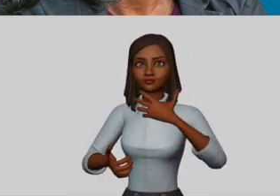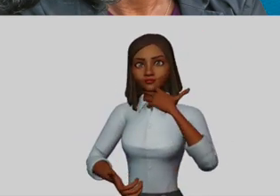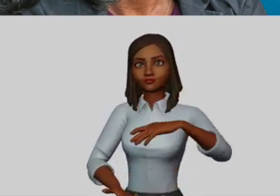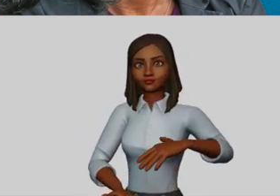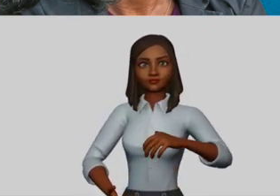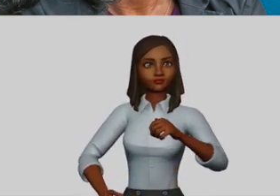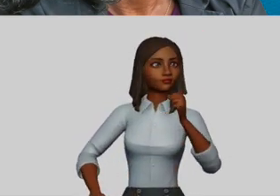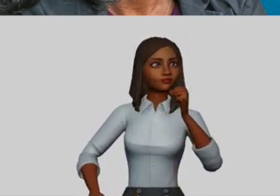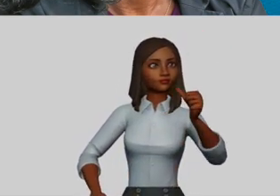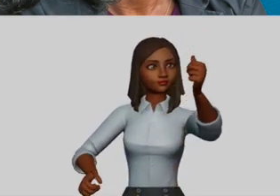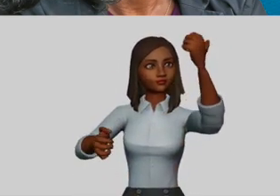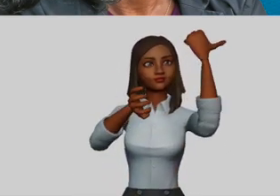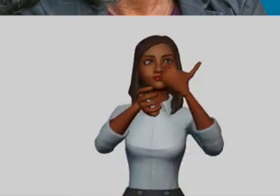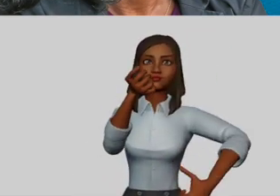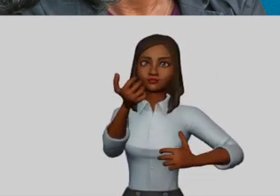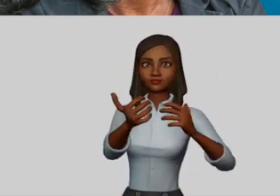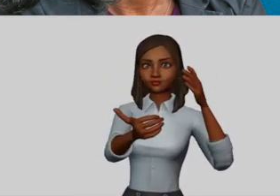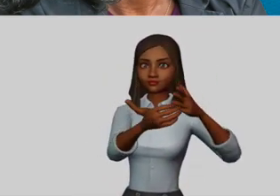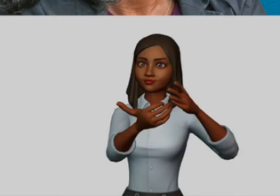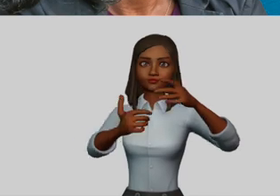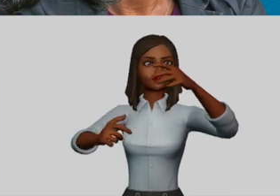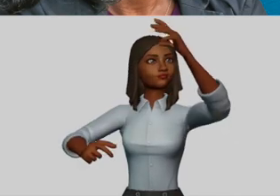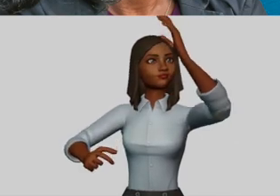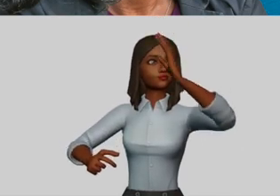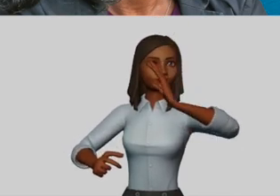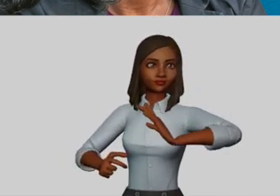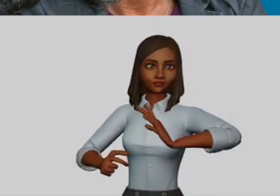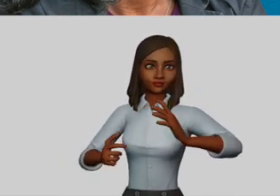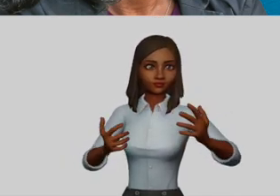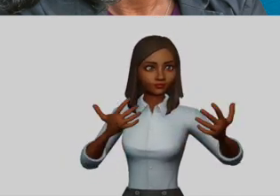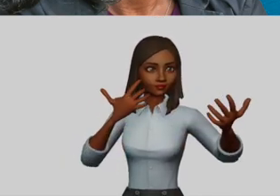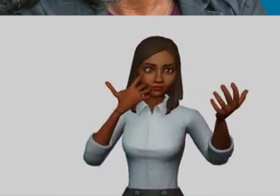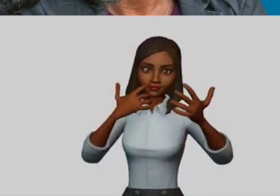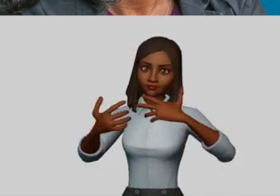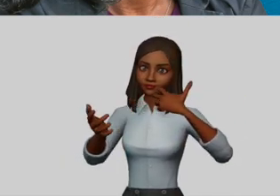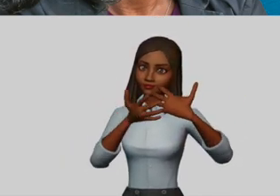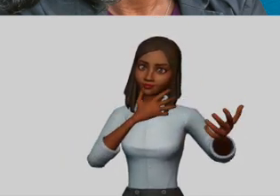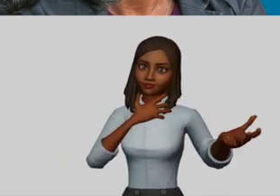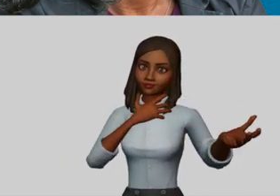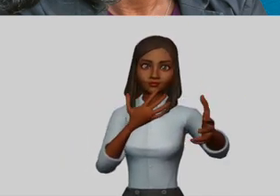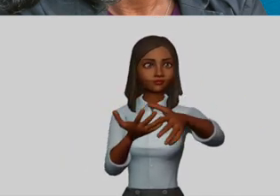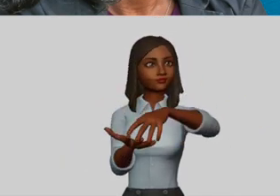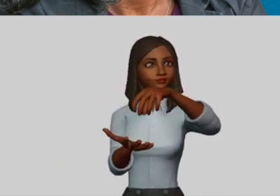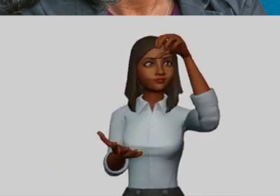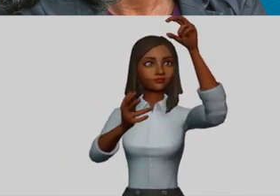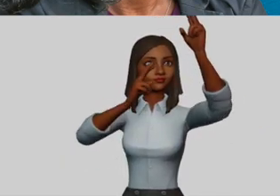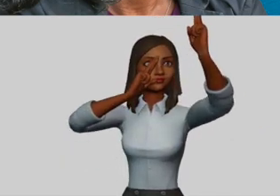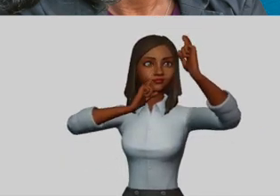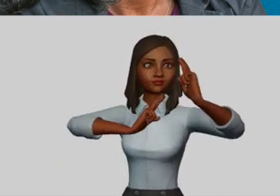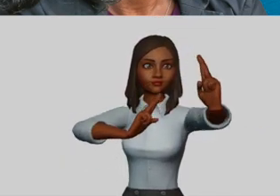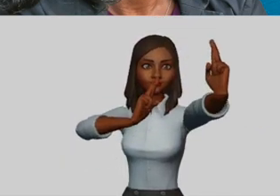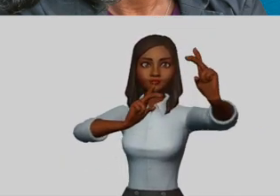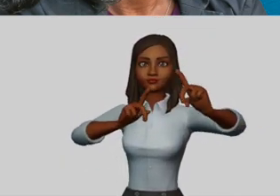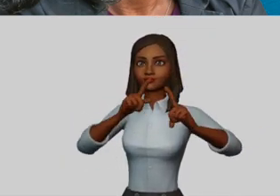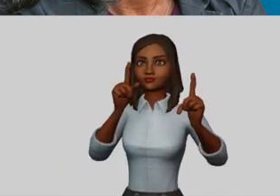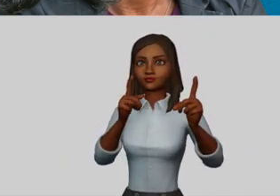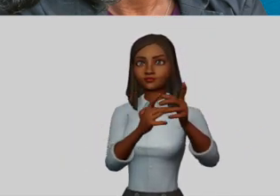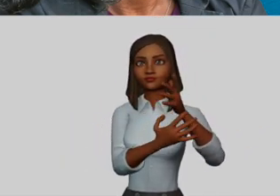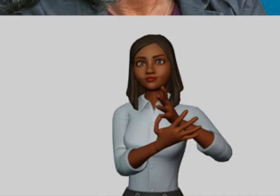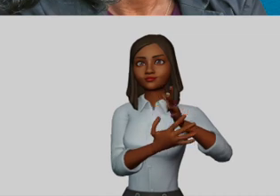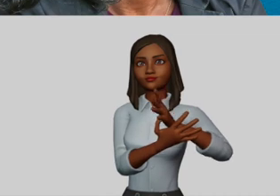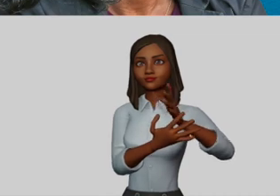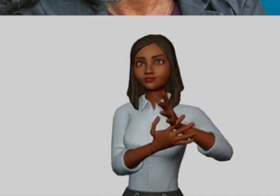gente diferente que de nosotros, y no significa que nosotros somos menos o que ellos somos menos, pero